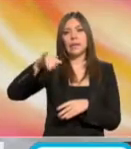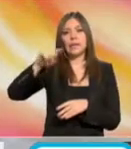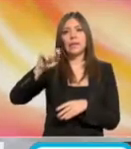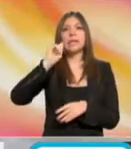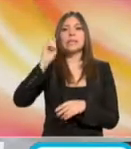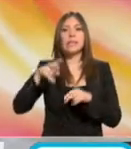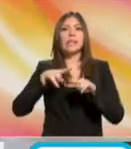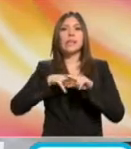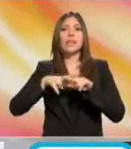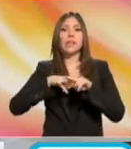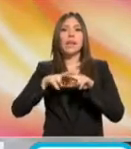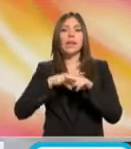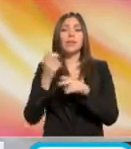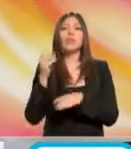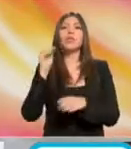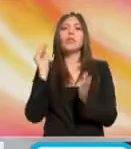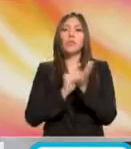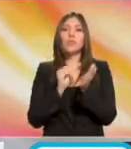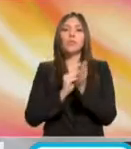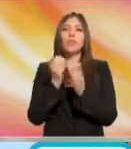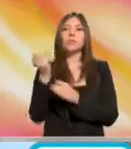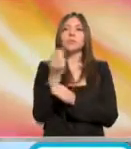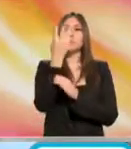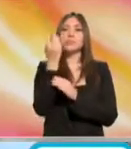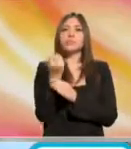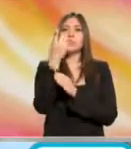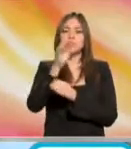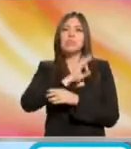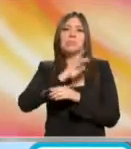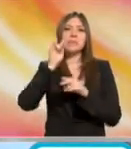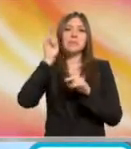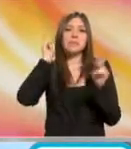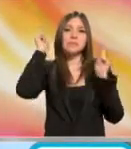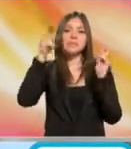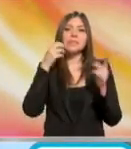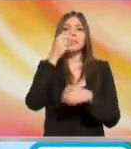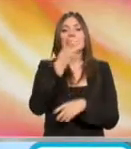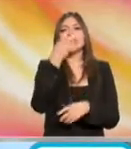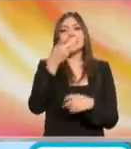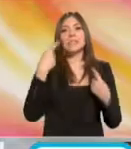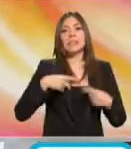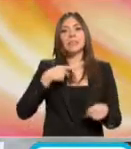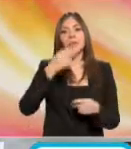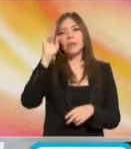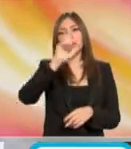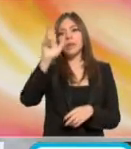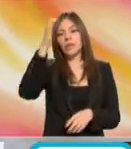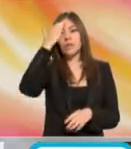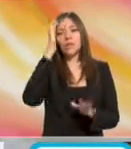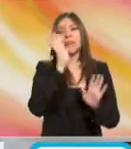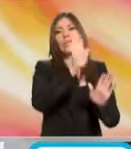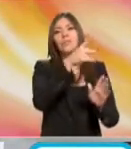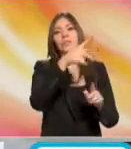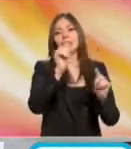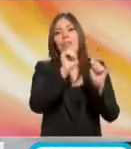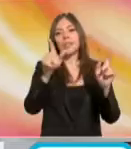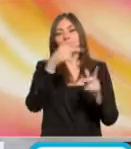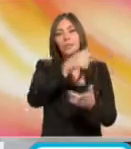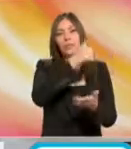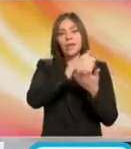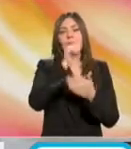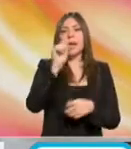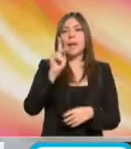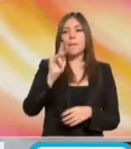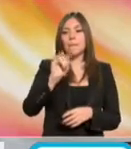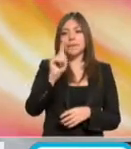vapor, imagínense Sí. ustedes, que pueden visitar y pueden ver, y es un poco como el símbolo de la ciudad, ¿no? Pero yo no me quiero detener en Apizaco